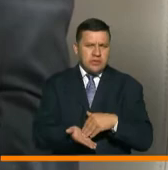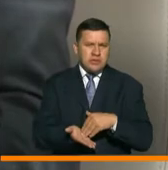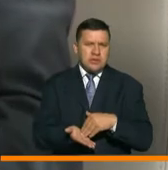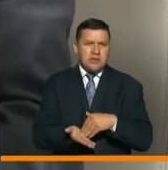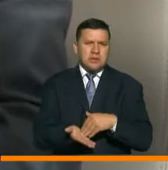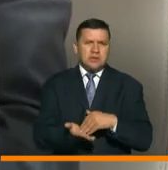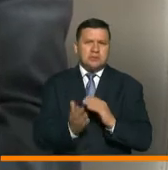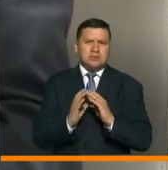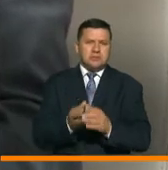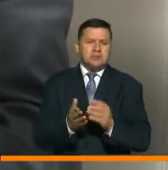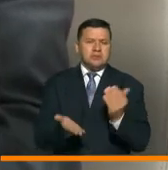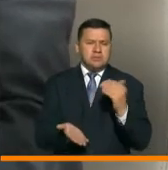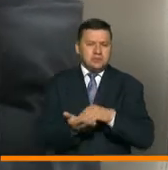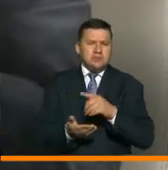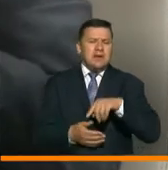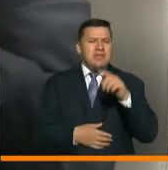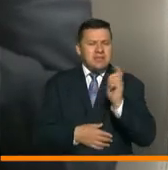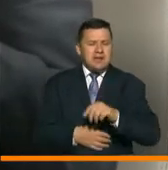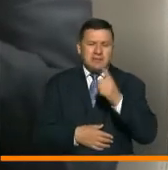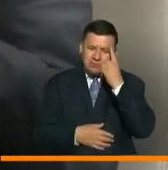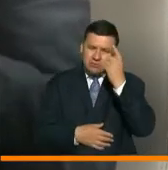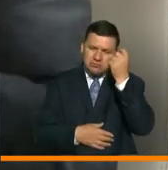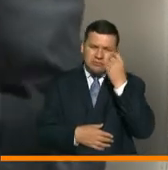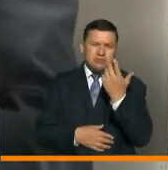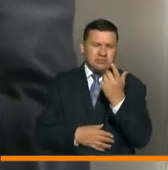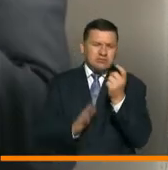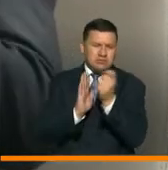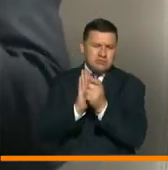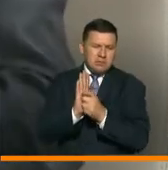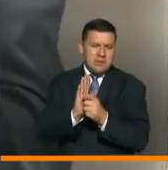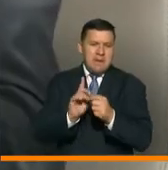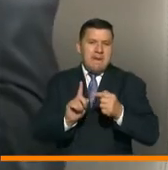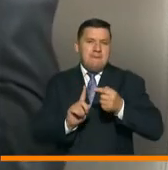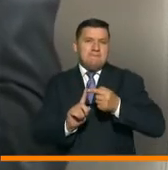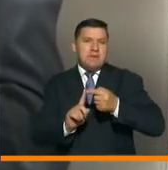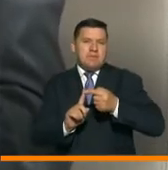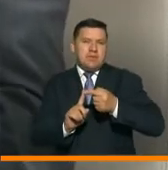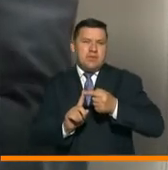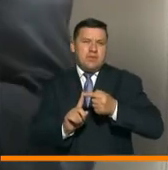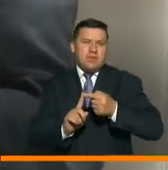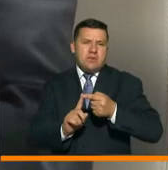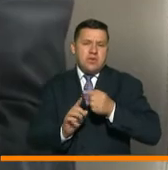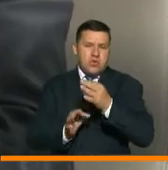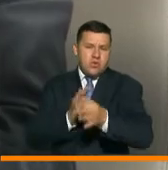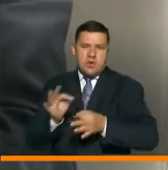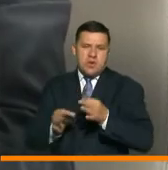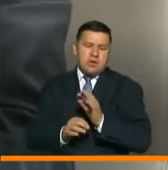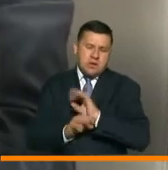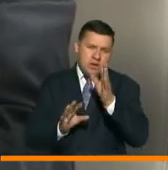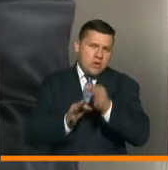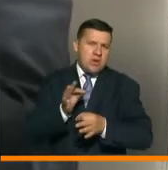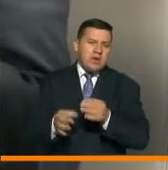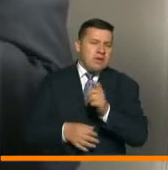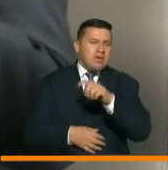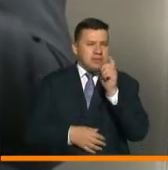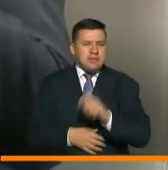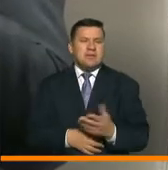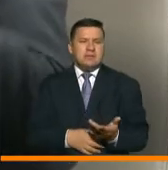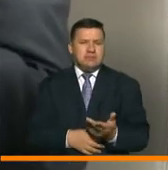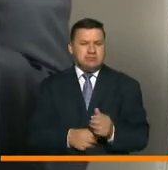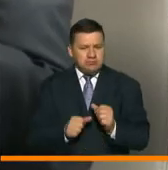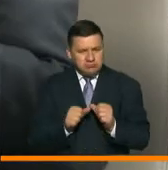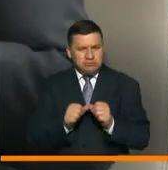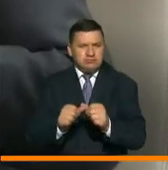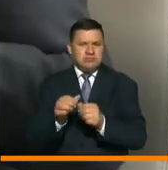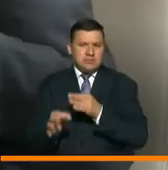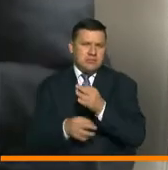las aulas tiene que tener en cuenta varios factores. En primer lugar, el cuidado. Sin lugar a dudas, tenemos que